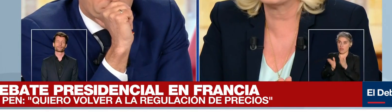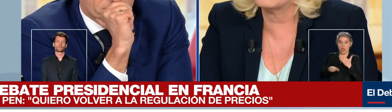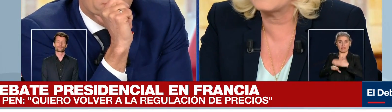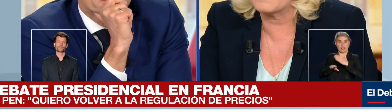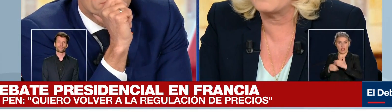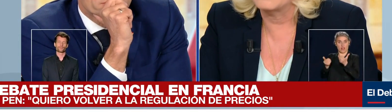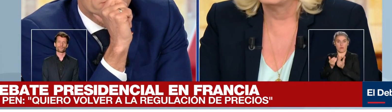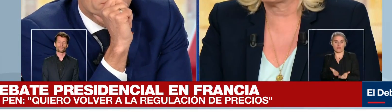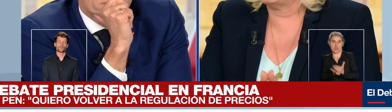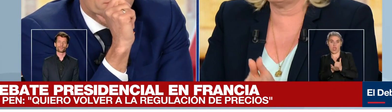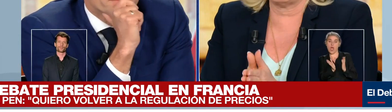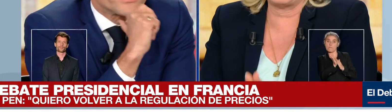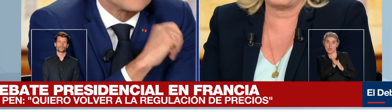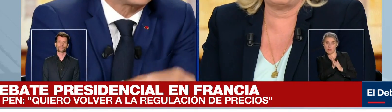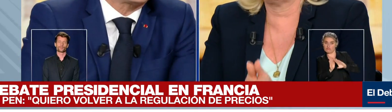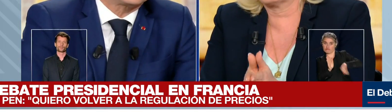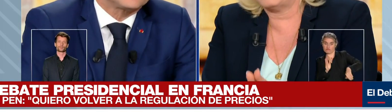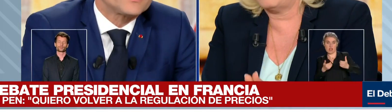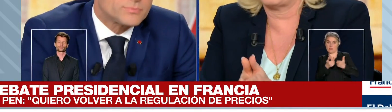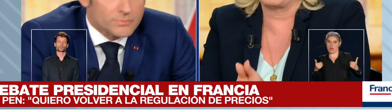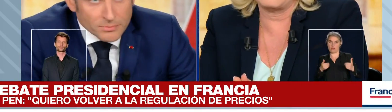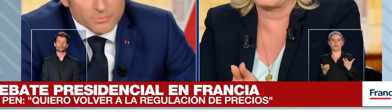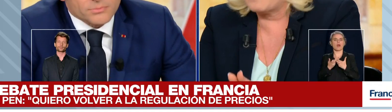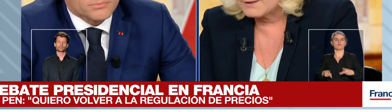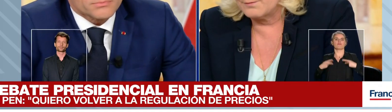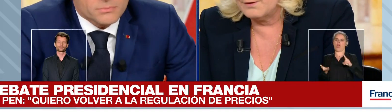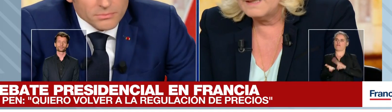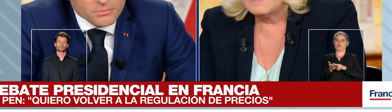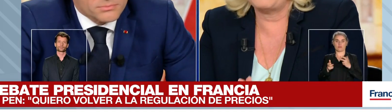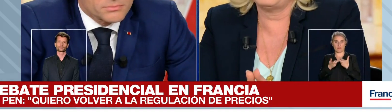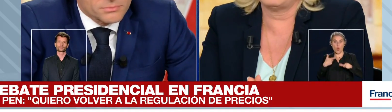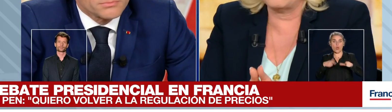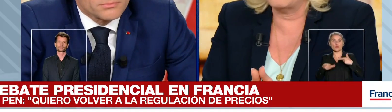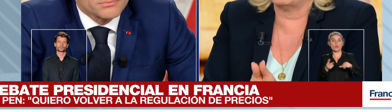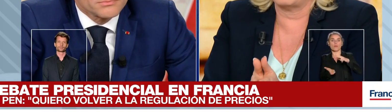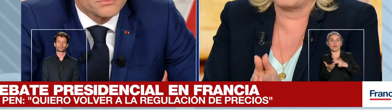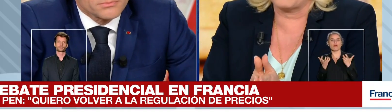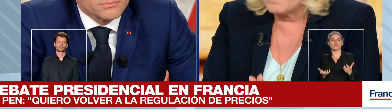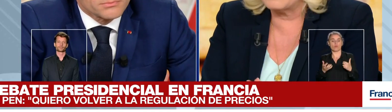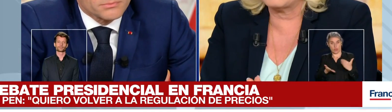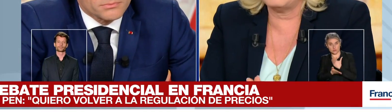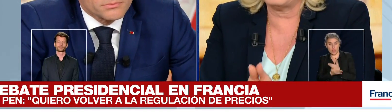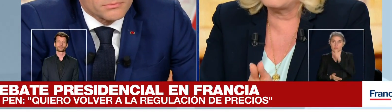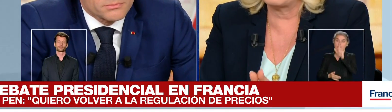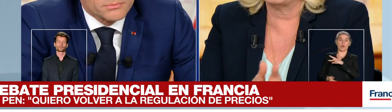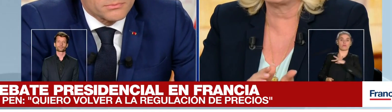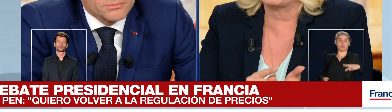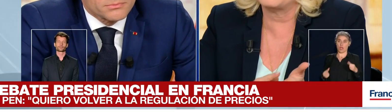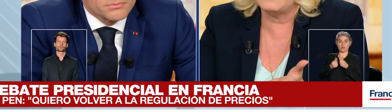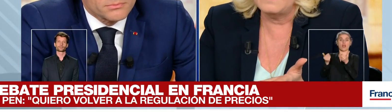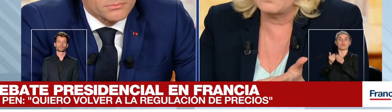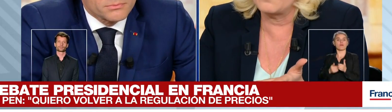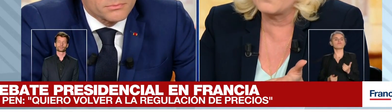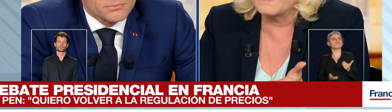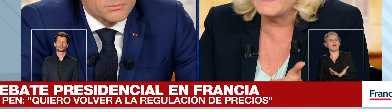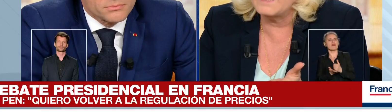banco, siempre le piden cuánto gana usted. Cuando en la vida real usted va a alquilar un apartamento, el propietario